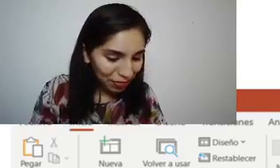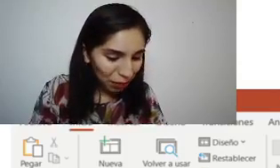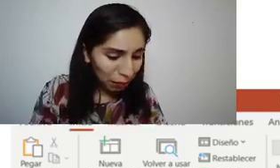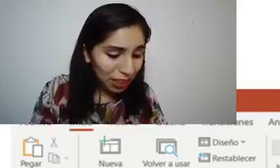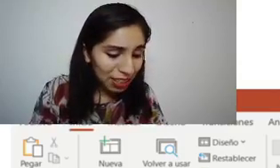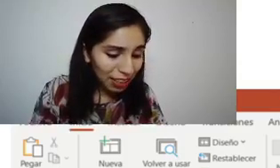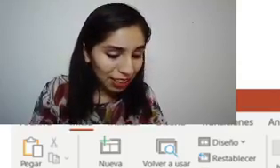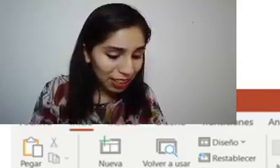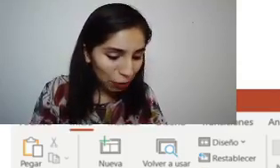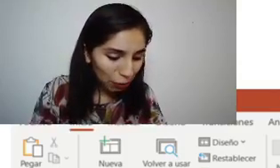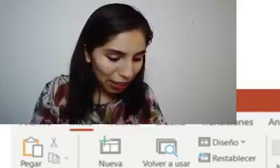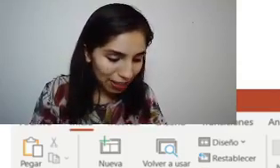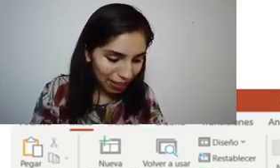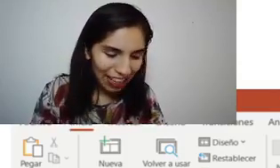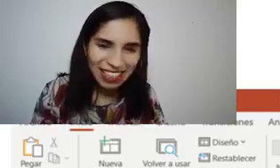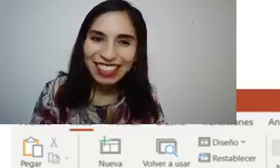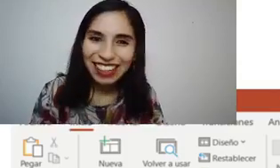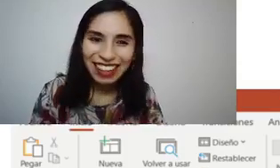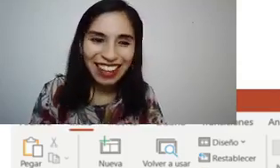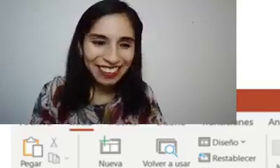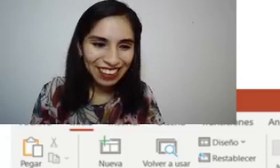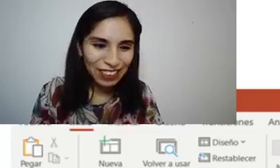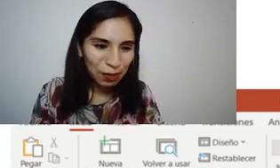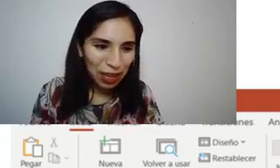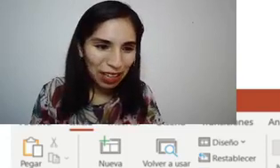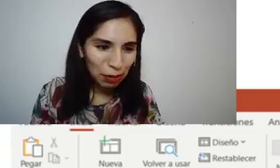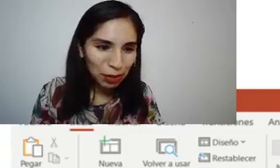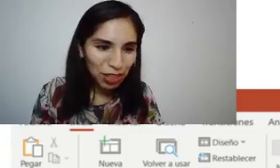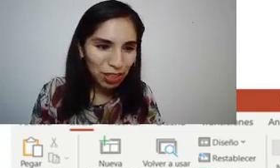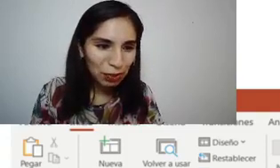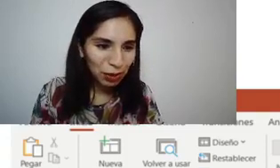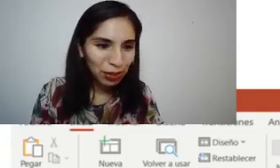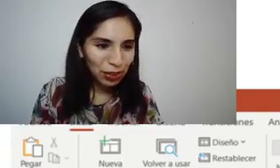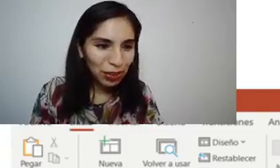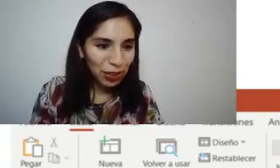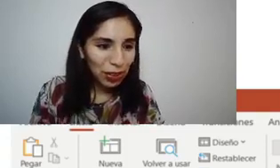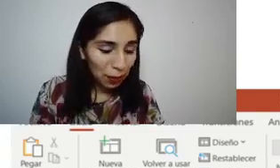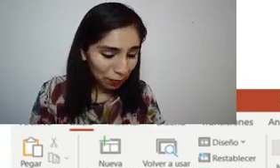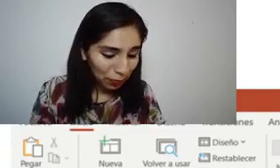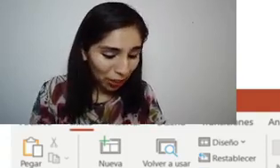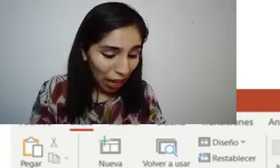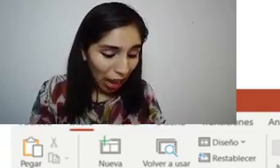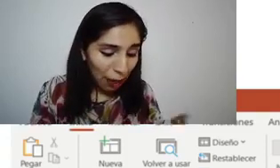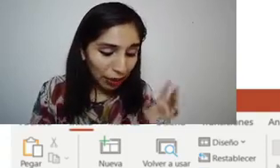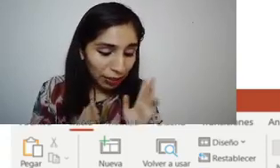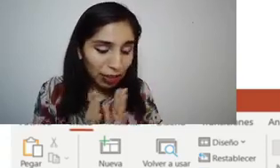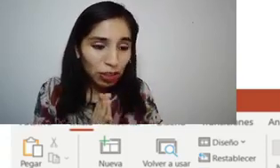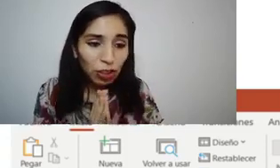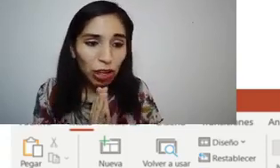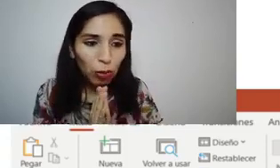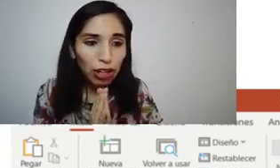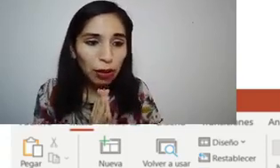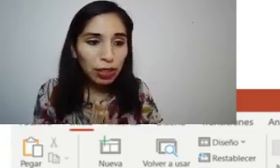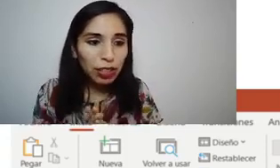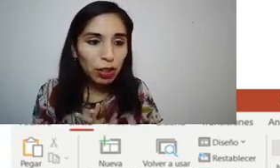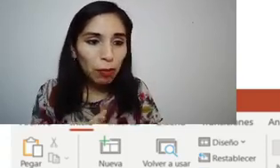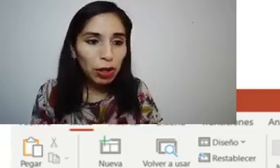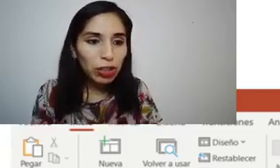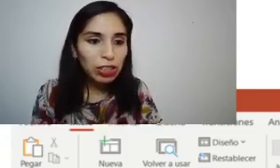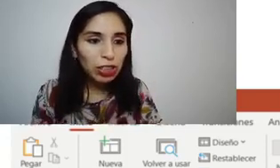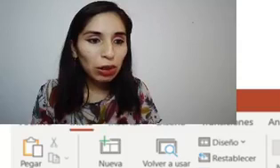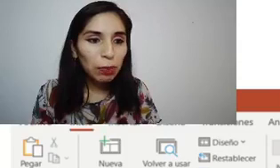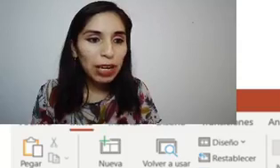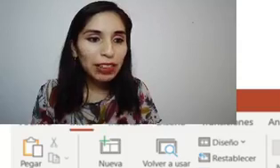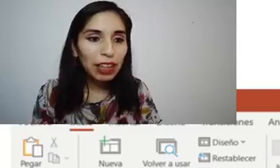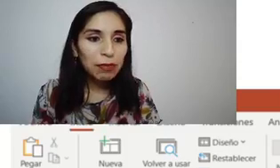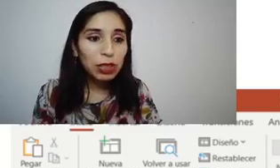me dicen que está fácil excelente eso me alegra muchísimo a ver señora juana me dice lo